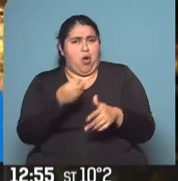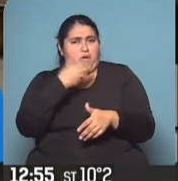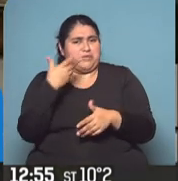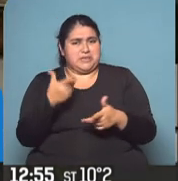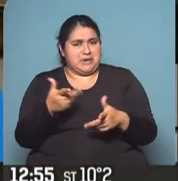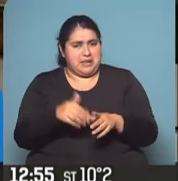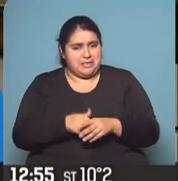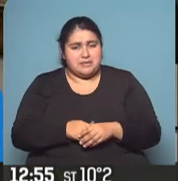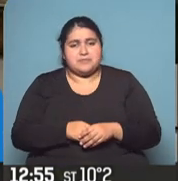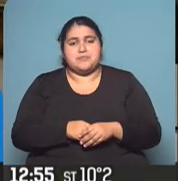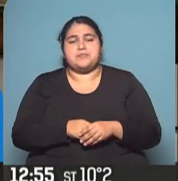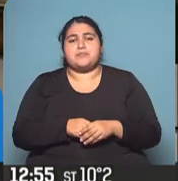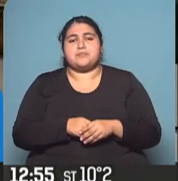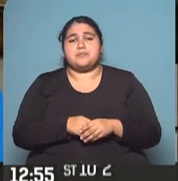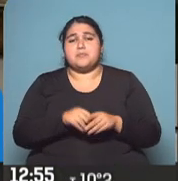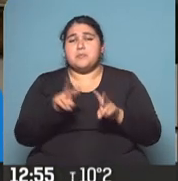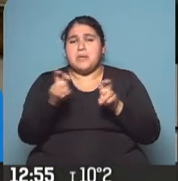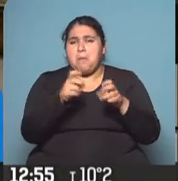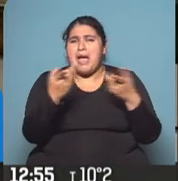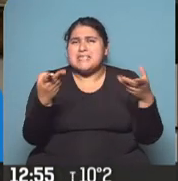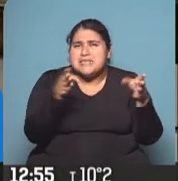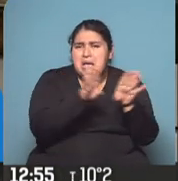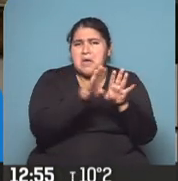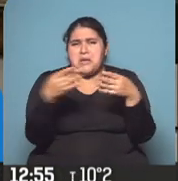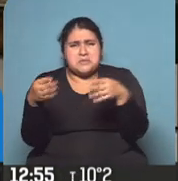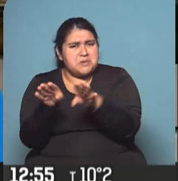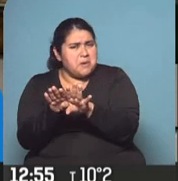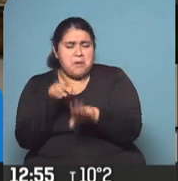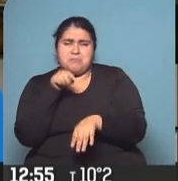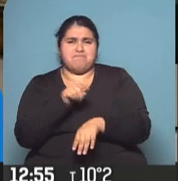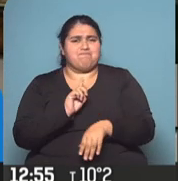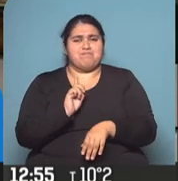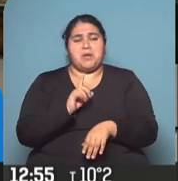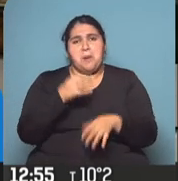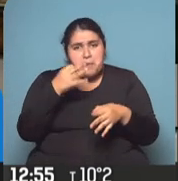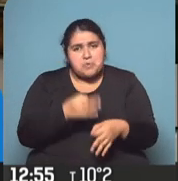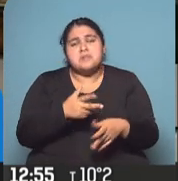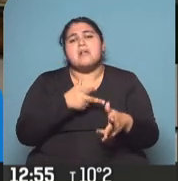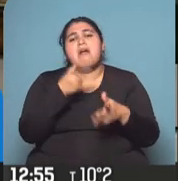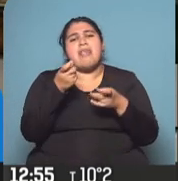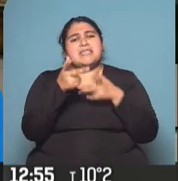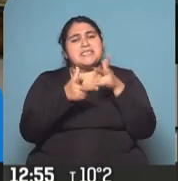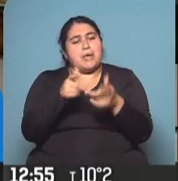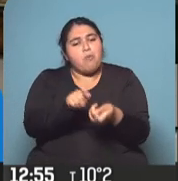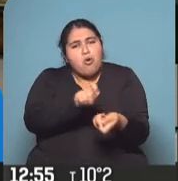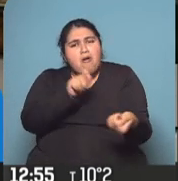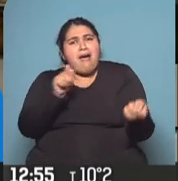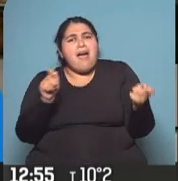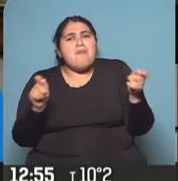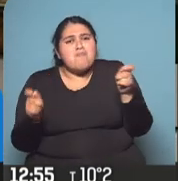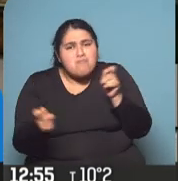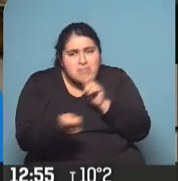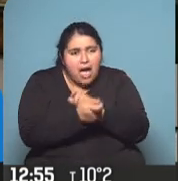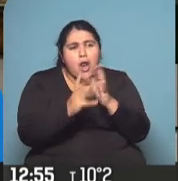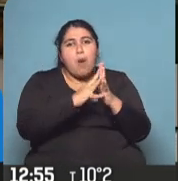primer lugar, más que hablar de cierres, es importante que hablemos de transformación del modelo